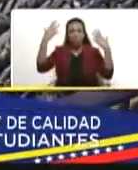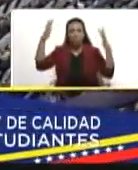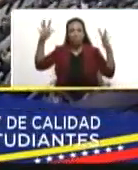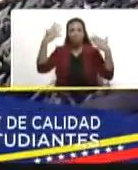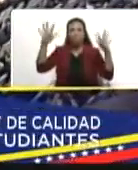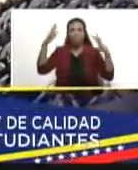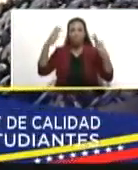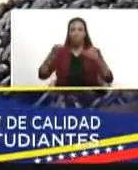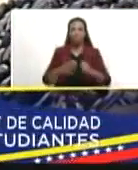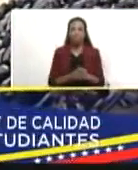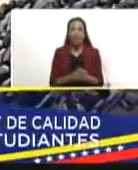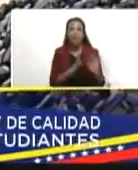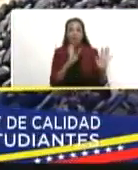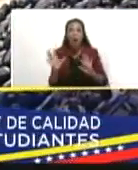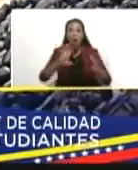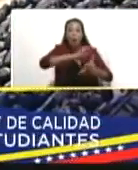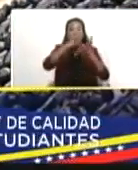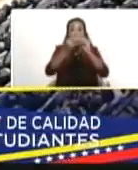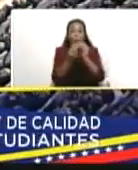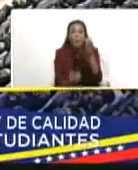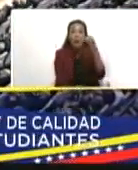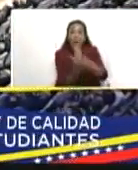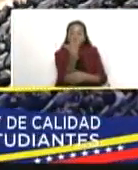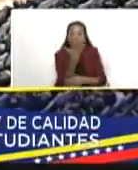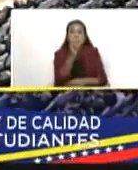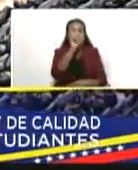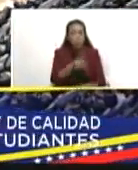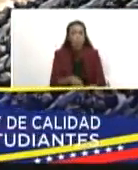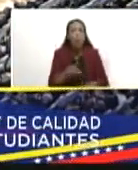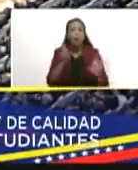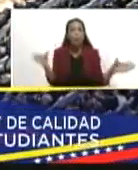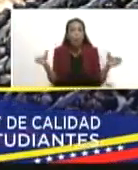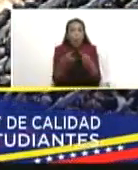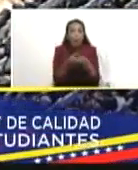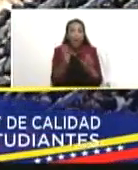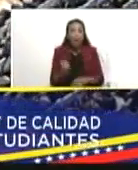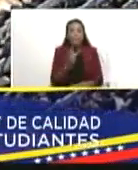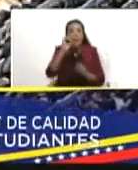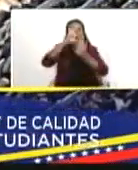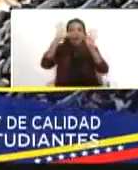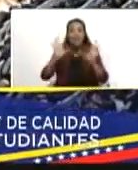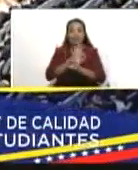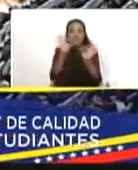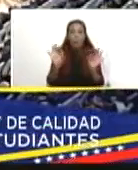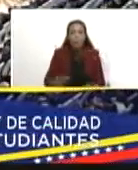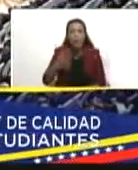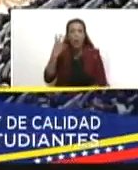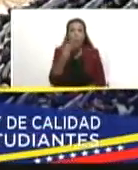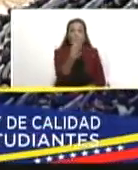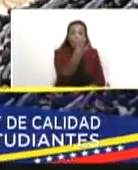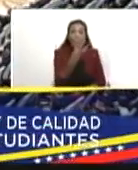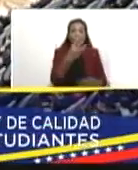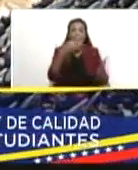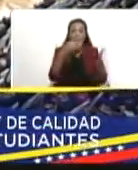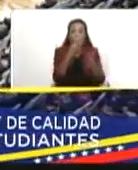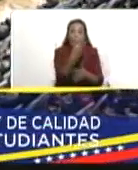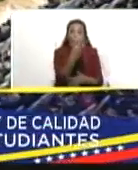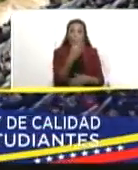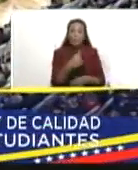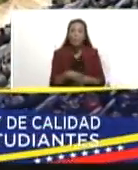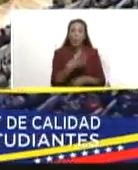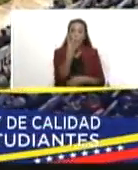alimentación fueron conformados de manera única y milagrosa 4